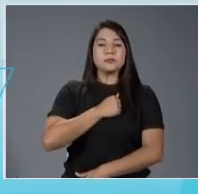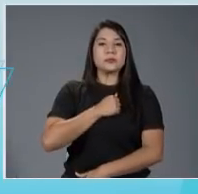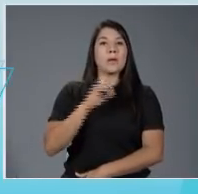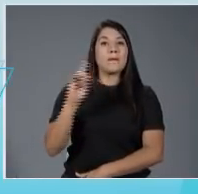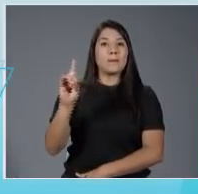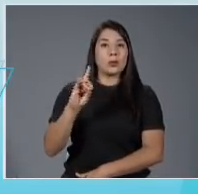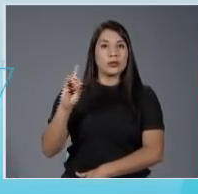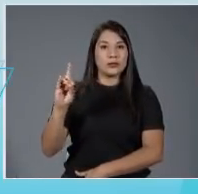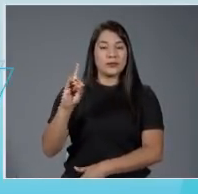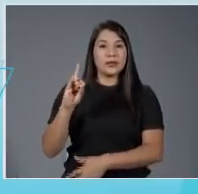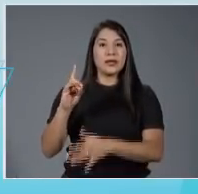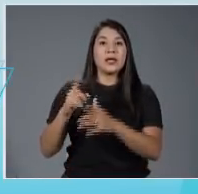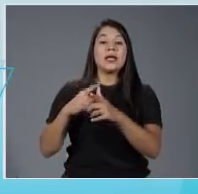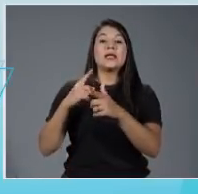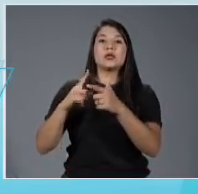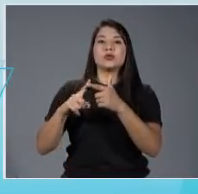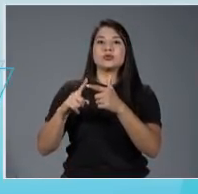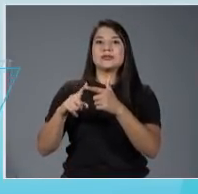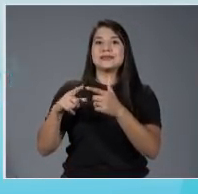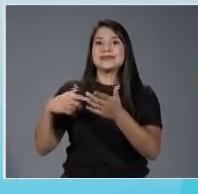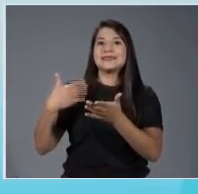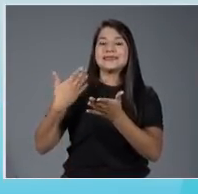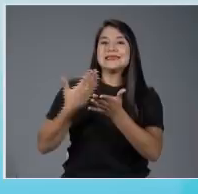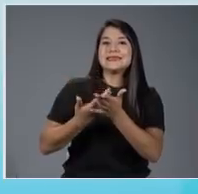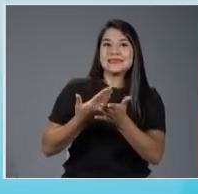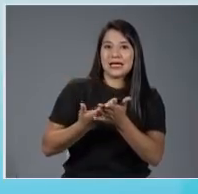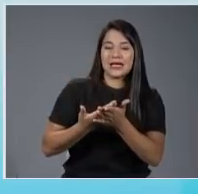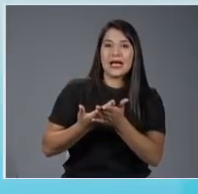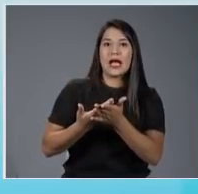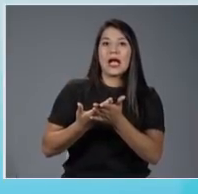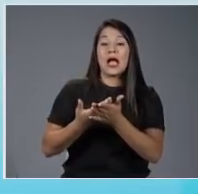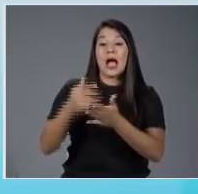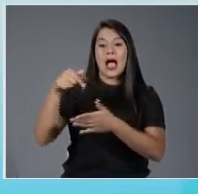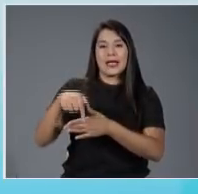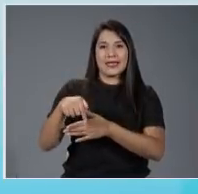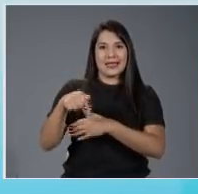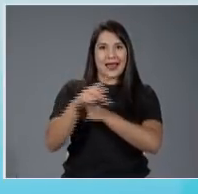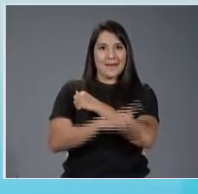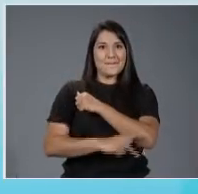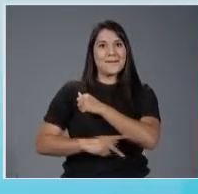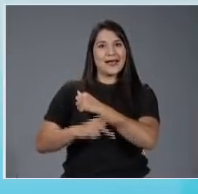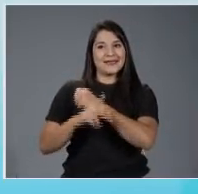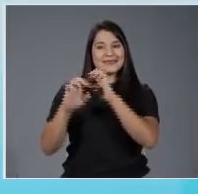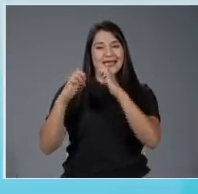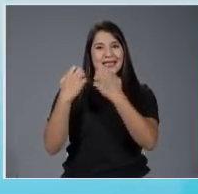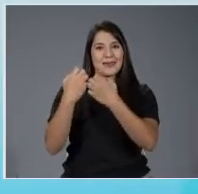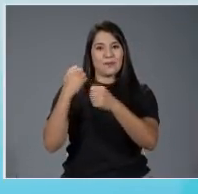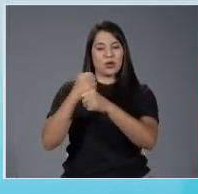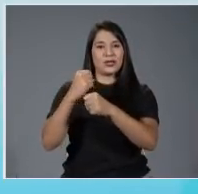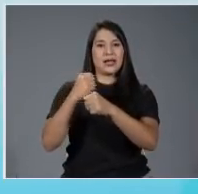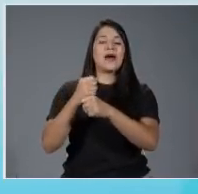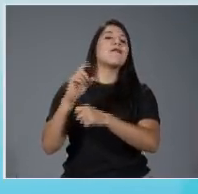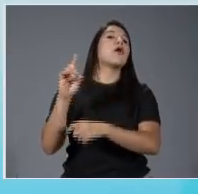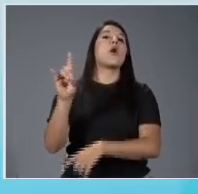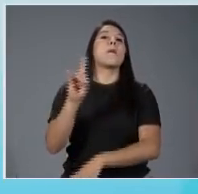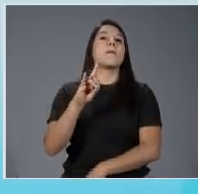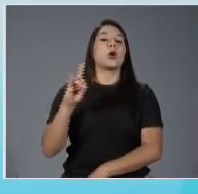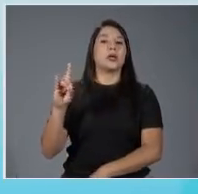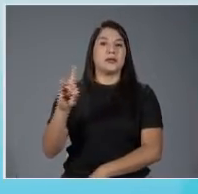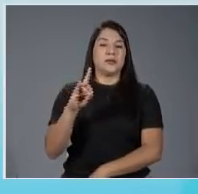los presidentes de las delegaciones presidenciales que vienen al país. Ahora hablaba usted de la cercanía. Costa Rica,